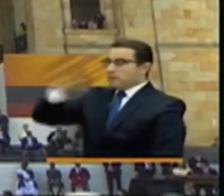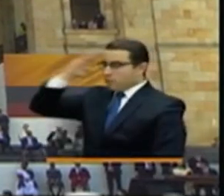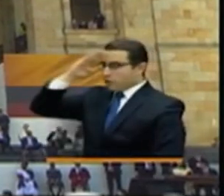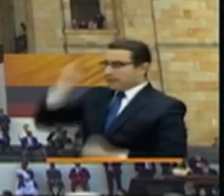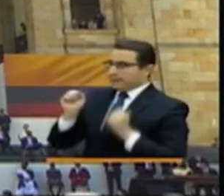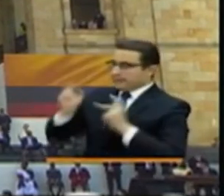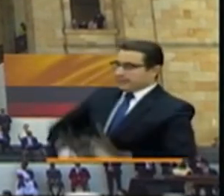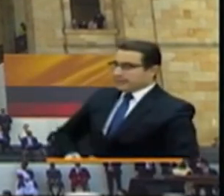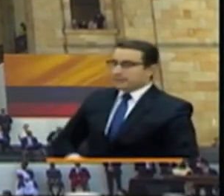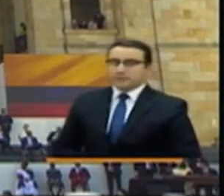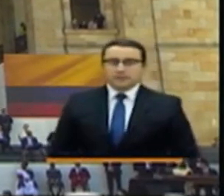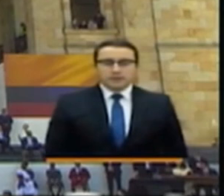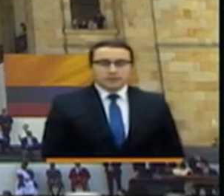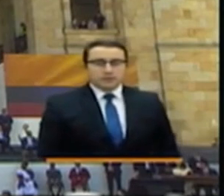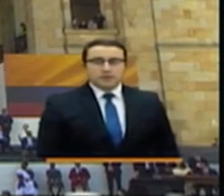Tengo 10 compromisos.